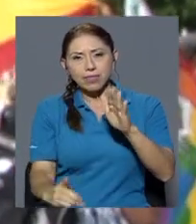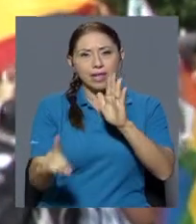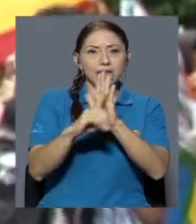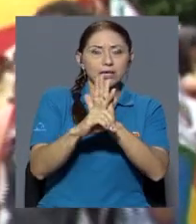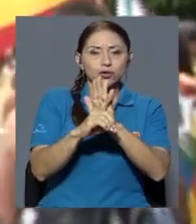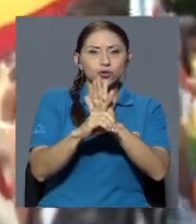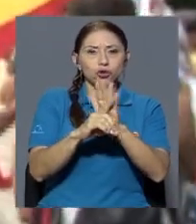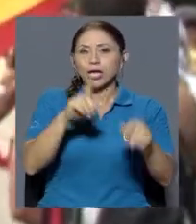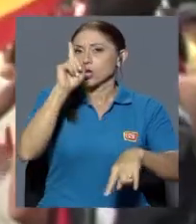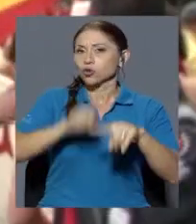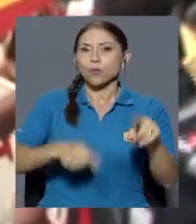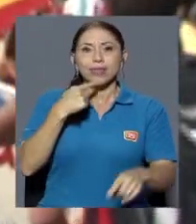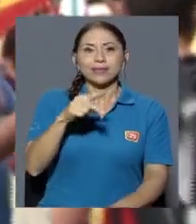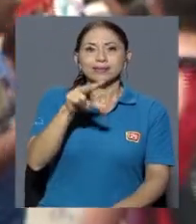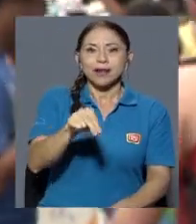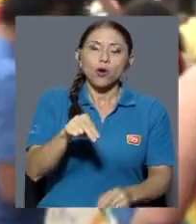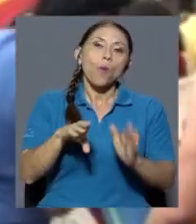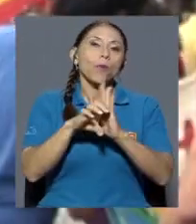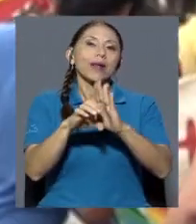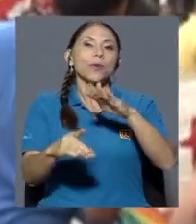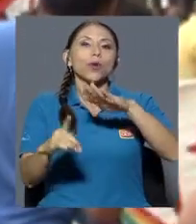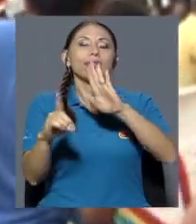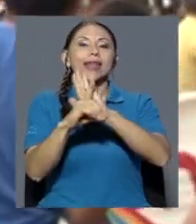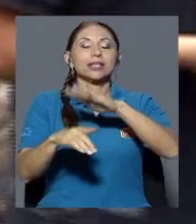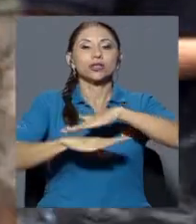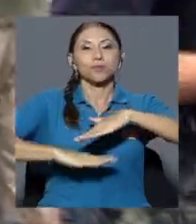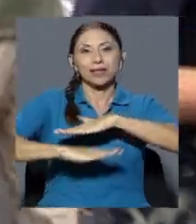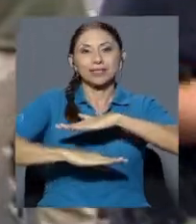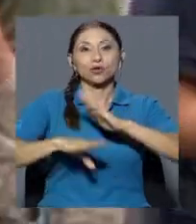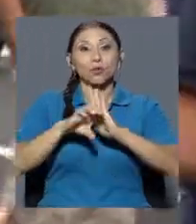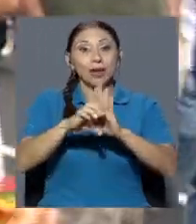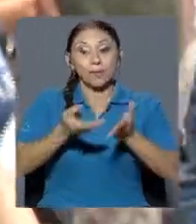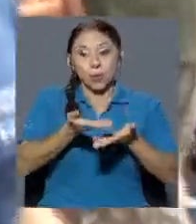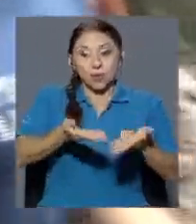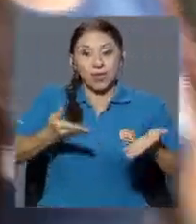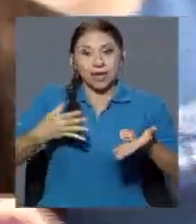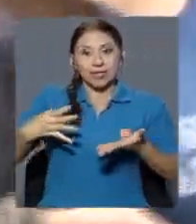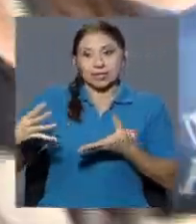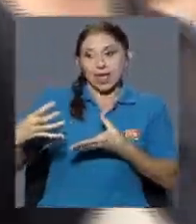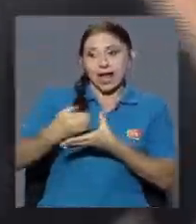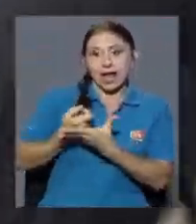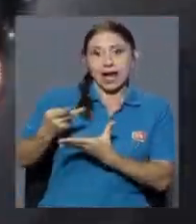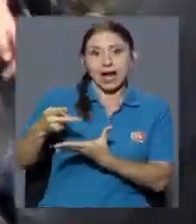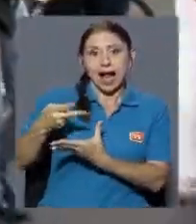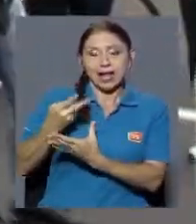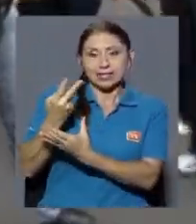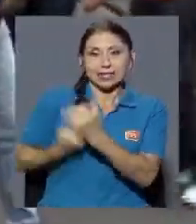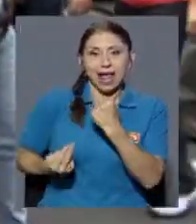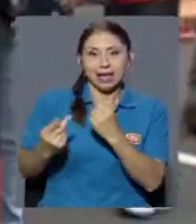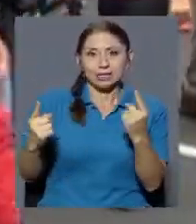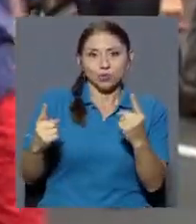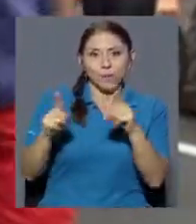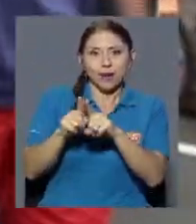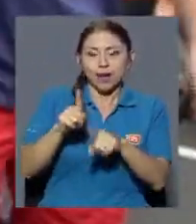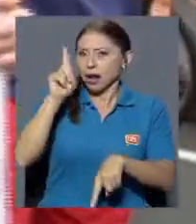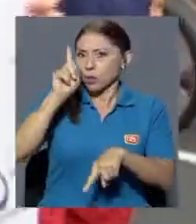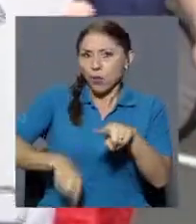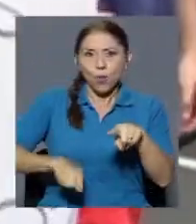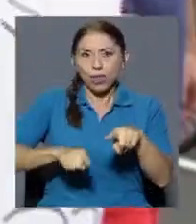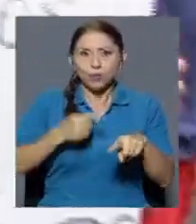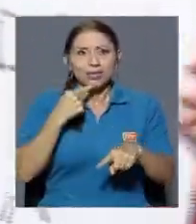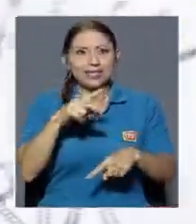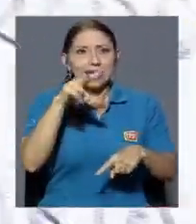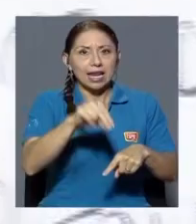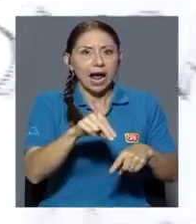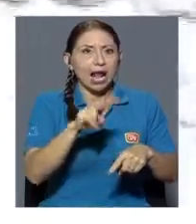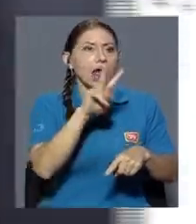estar o no negados derechos tan básicos como por ejemplo los bienes gananciales de una pareja verdad no podríamos nosotros negarles una a dos hombres o dos